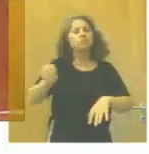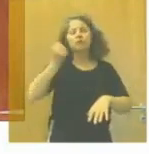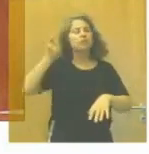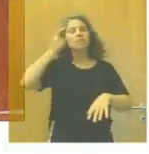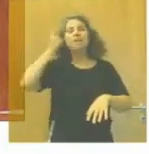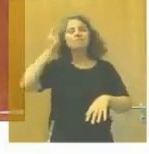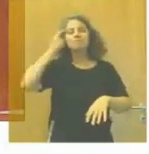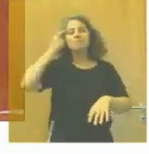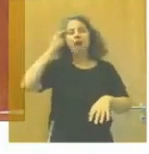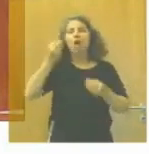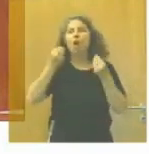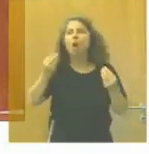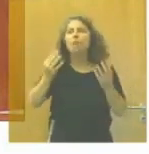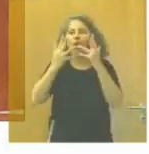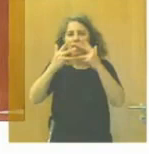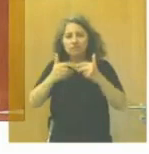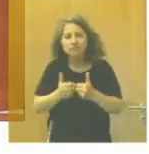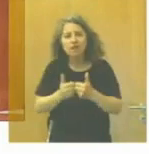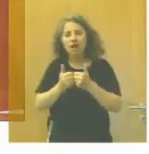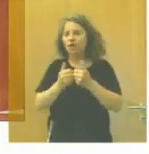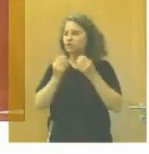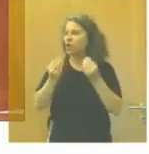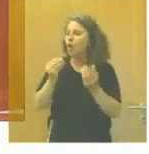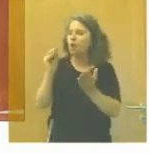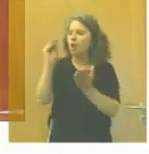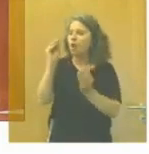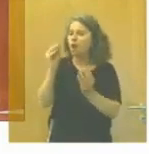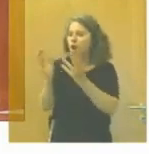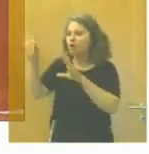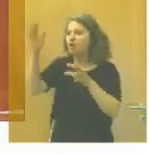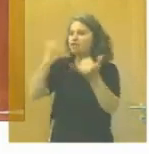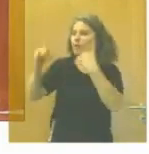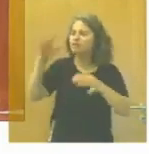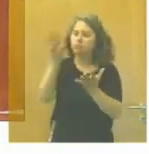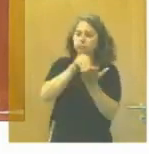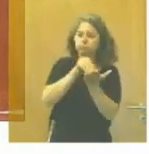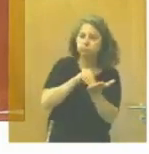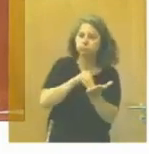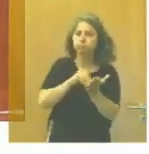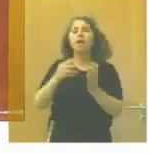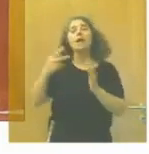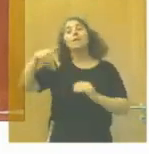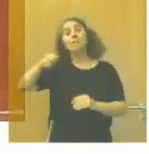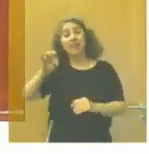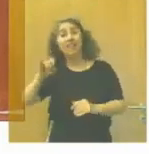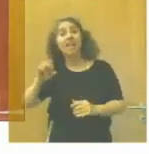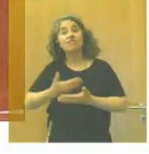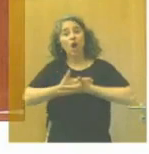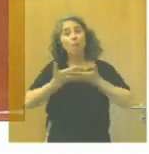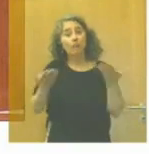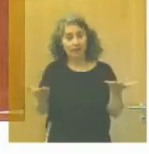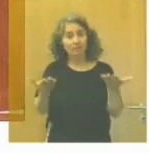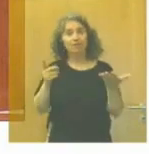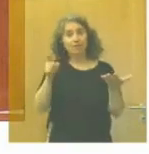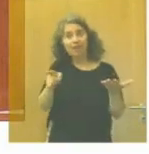pensar en forma sistematizada, y es lo que va a compartir con nosotros Matías Irarrázaval, asesor regional de